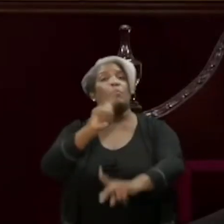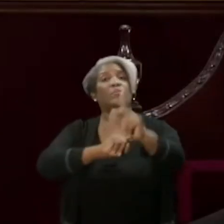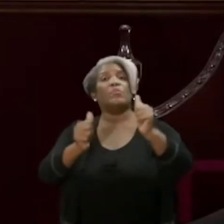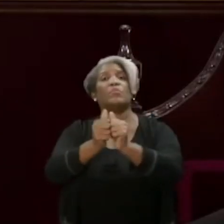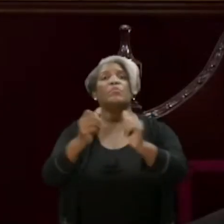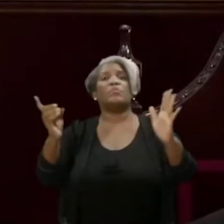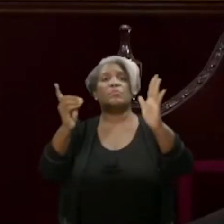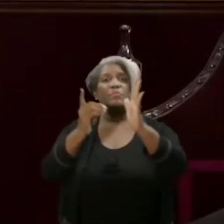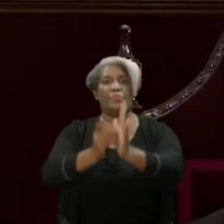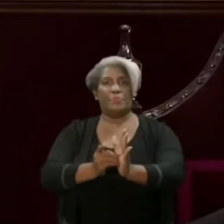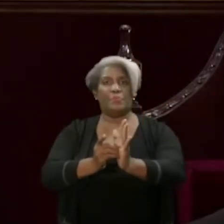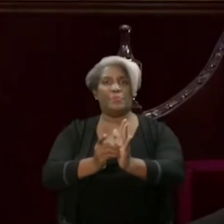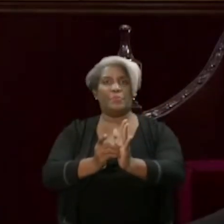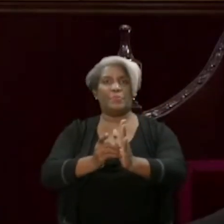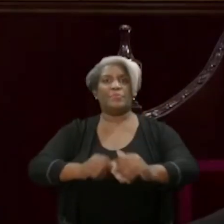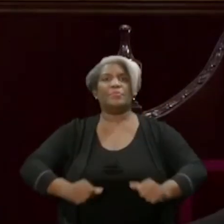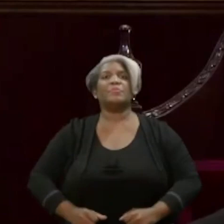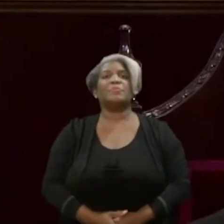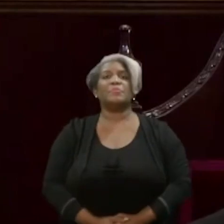discapacidad.